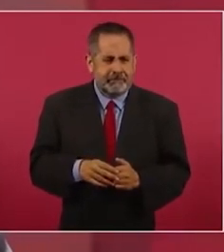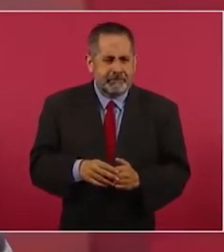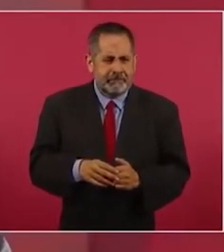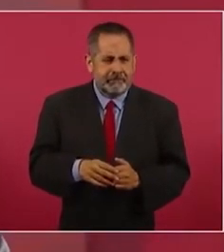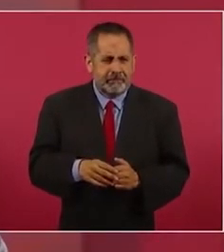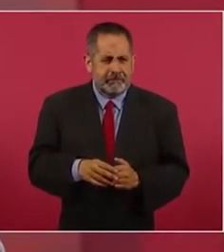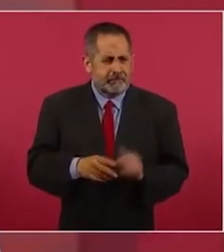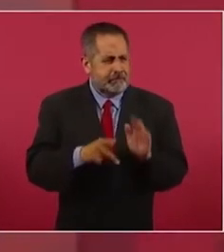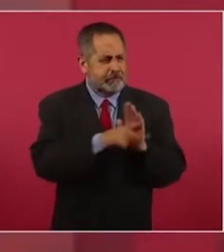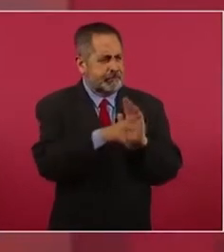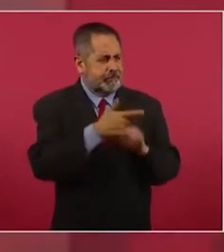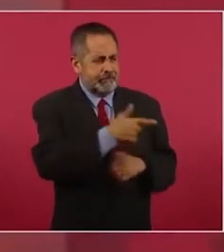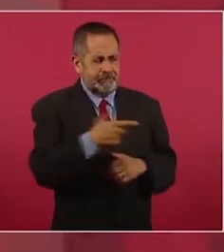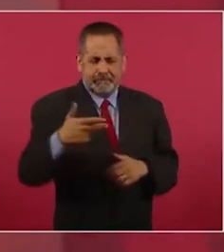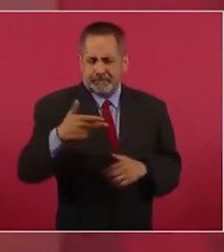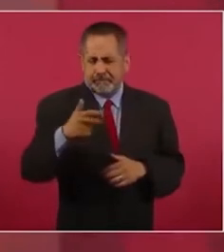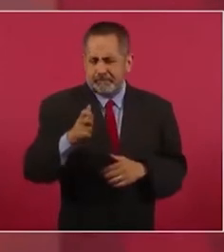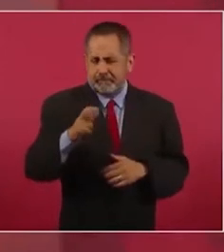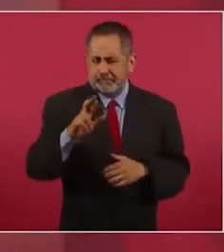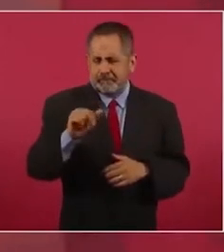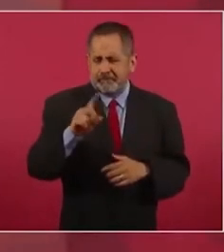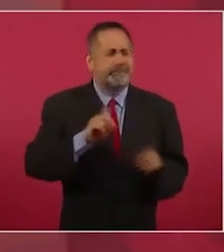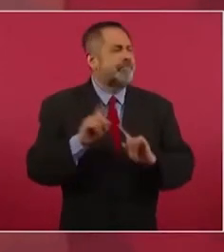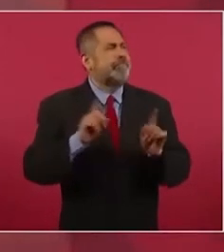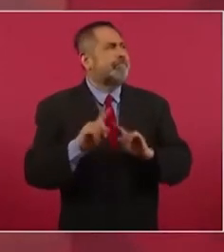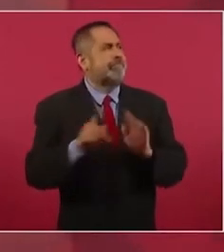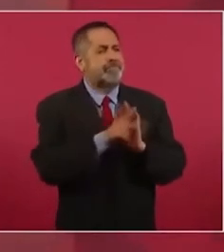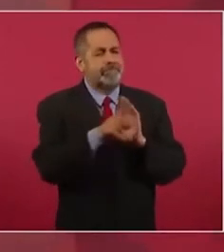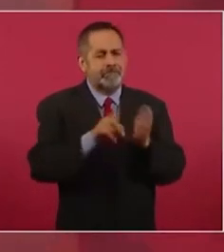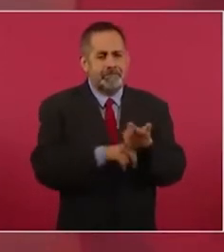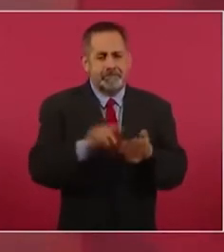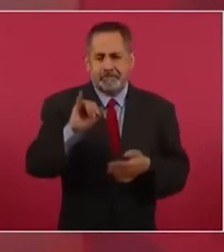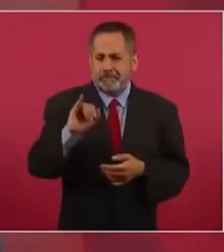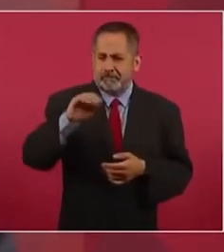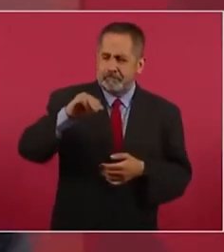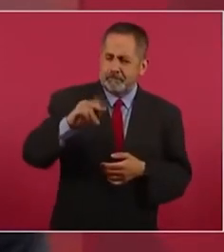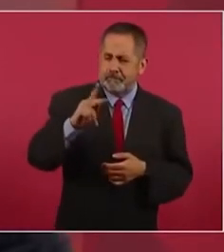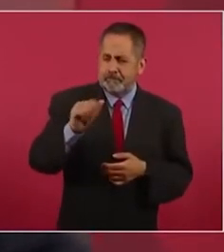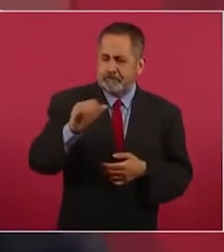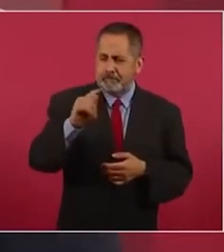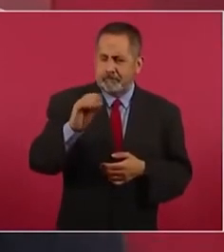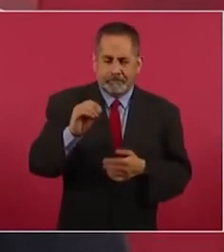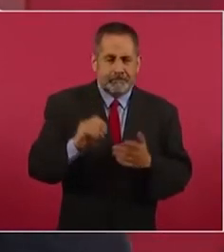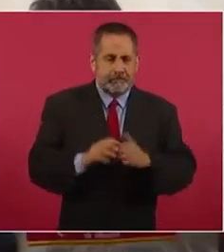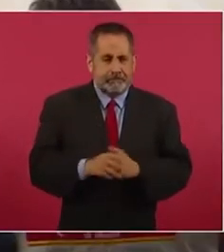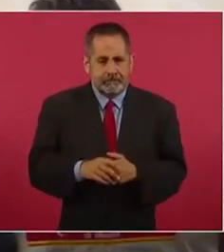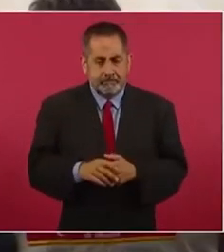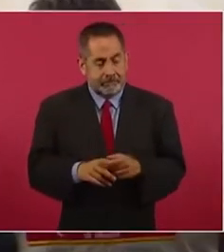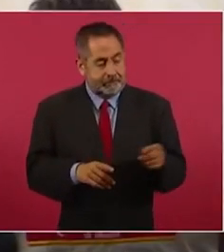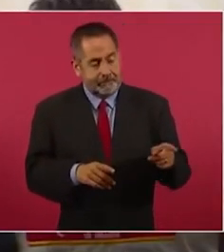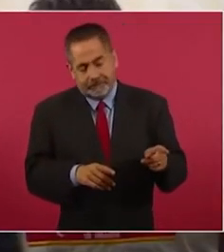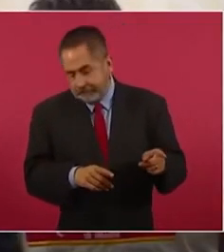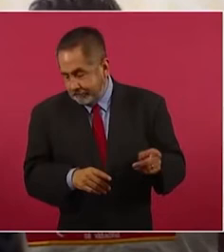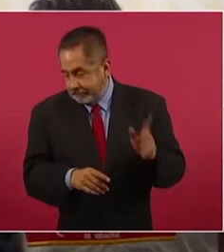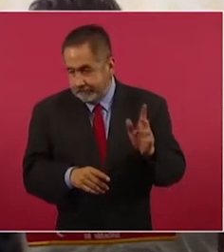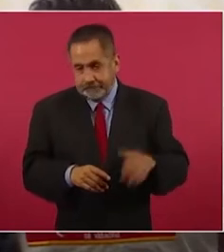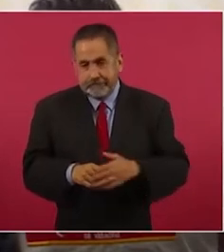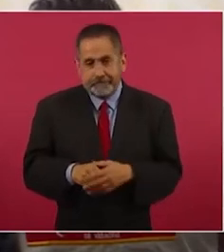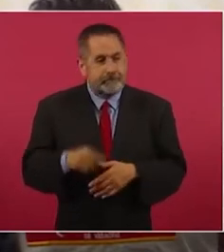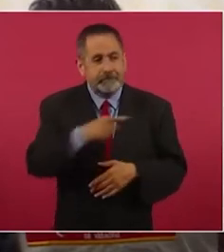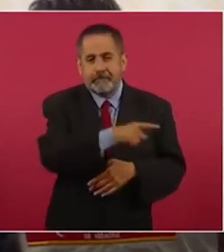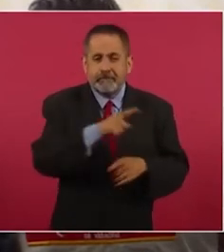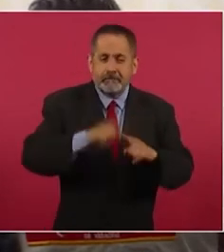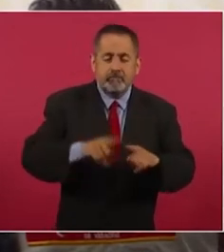el Heraldo? Yo ya ni me acordaba de, pero no es el Heraldo, el Impacto. Fíjense que el Impacto lo